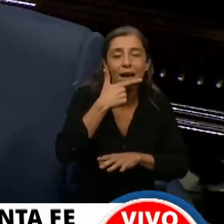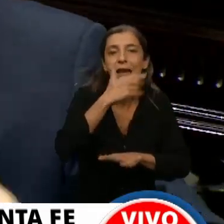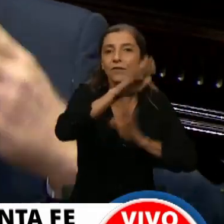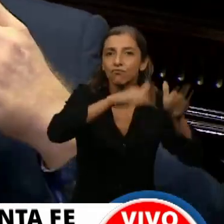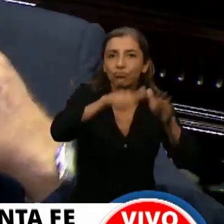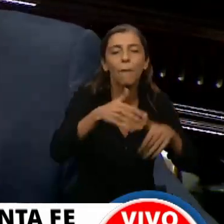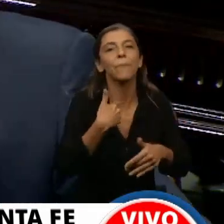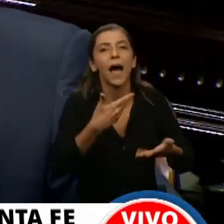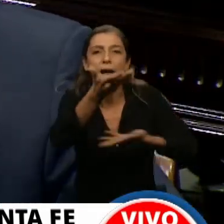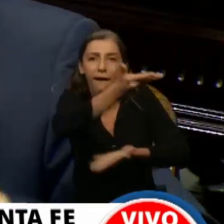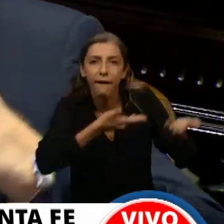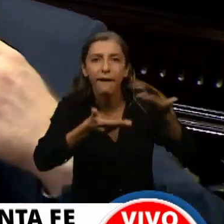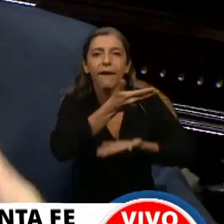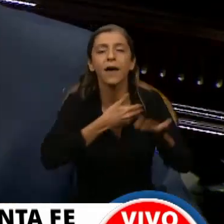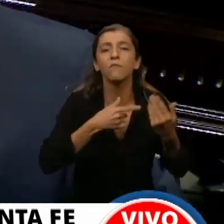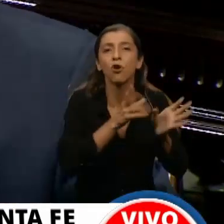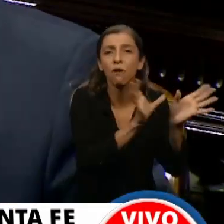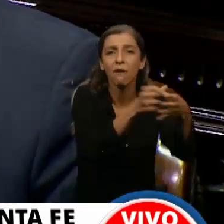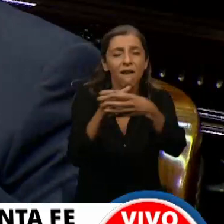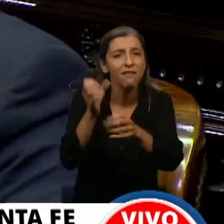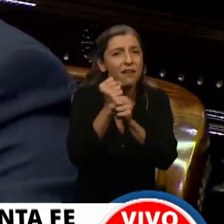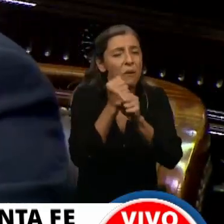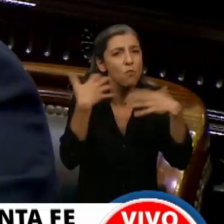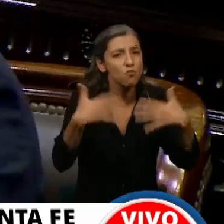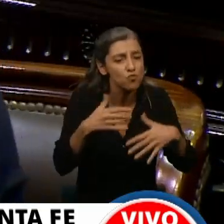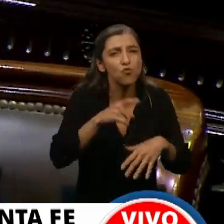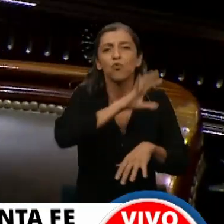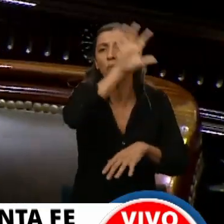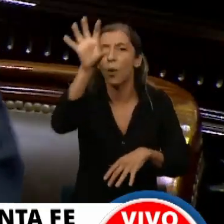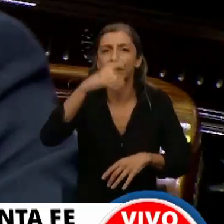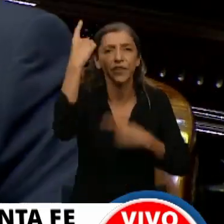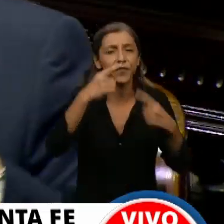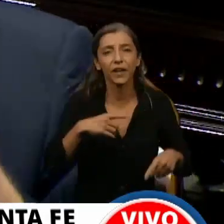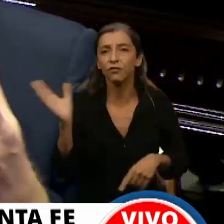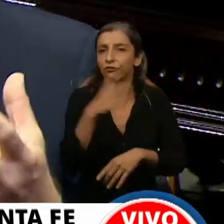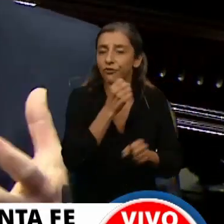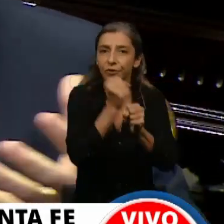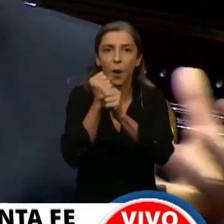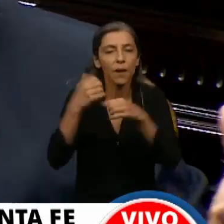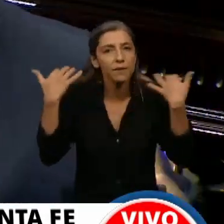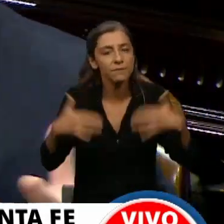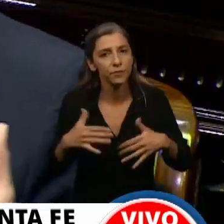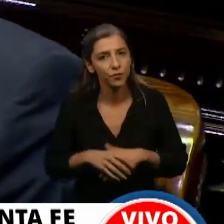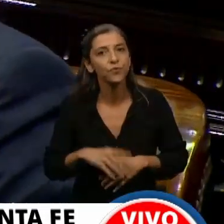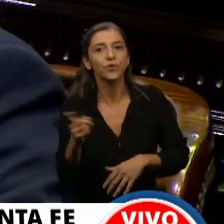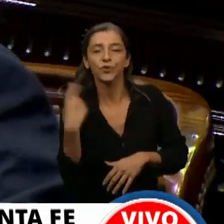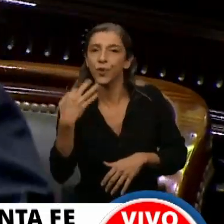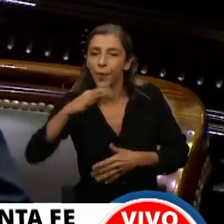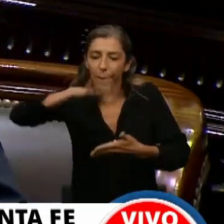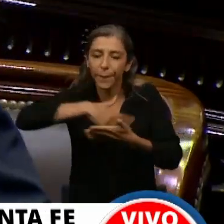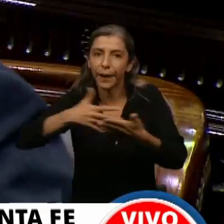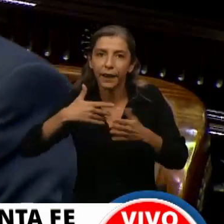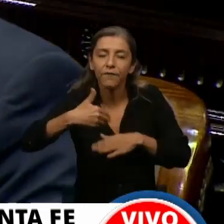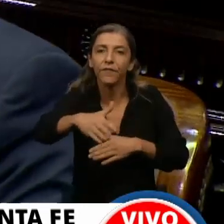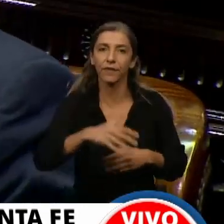escucharlos. Trabajaron mucho en diferentes provincias, en diferentes lugares del país. tenemos que hacer esa agenda.